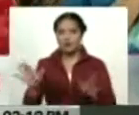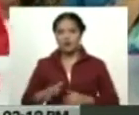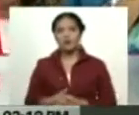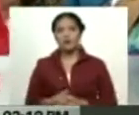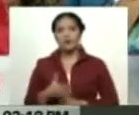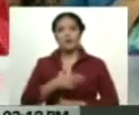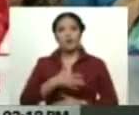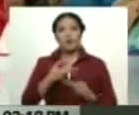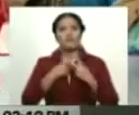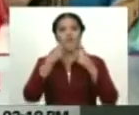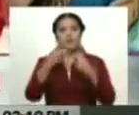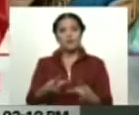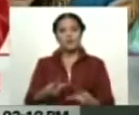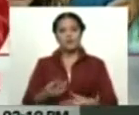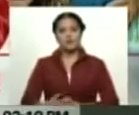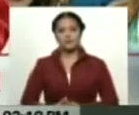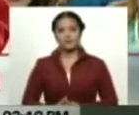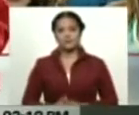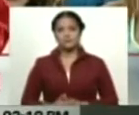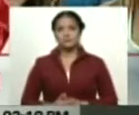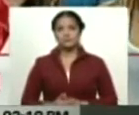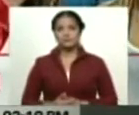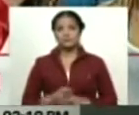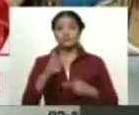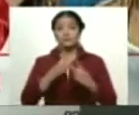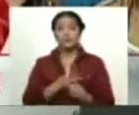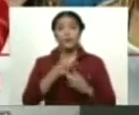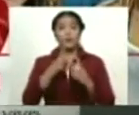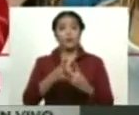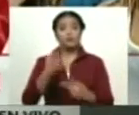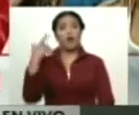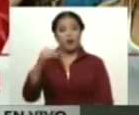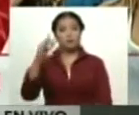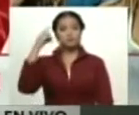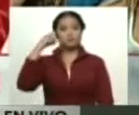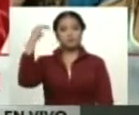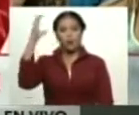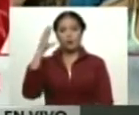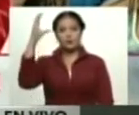nuestra voluntad, una voluntad consciente